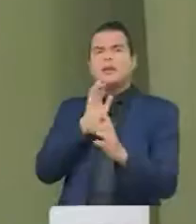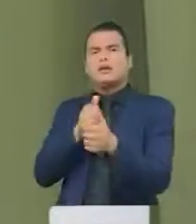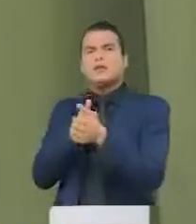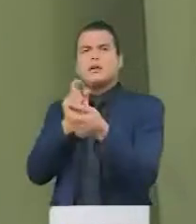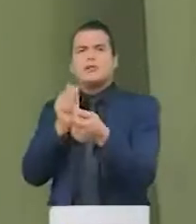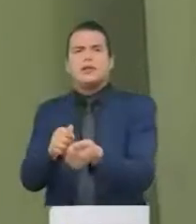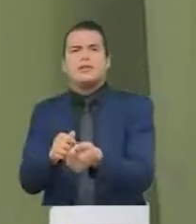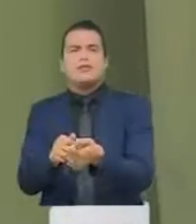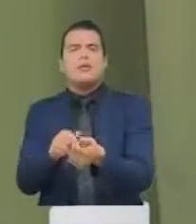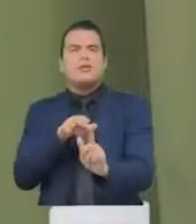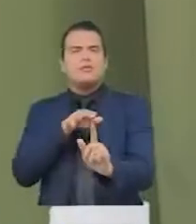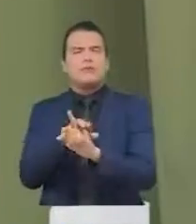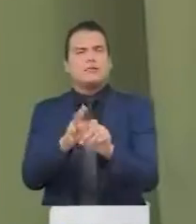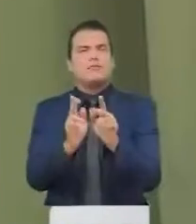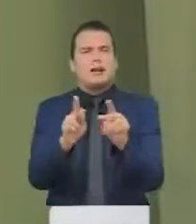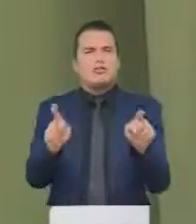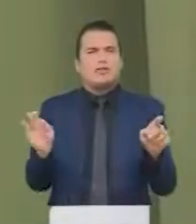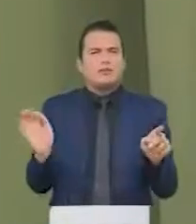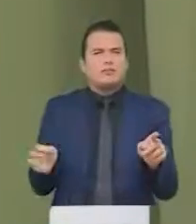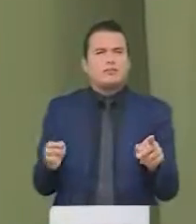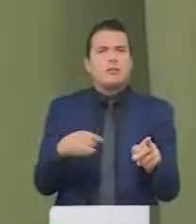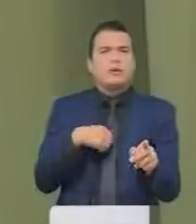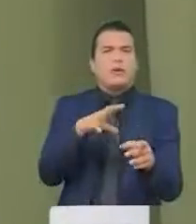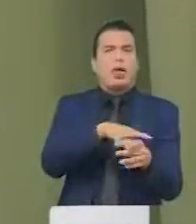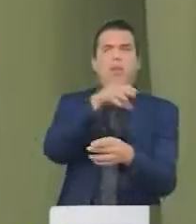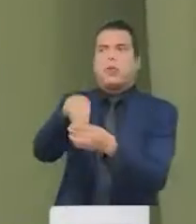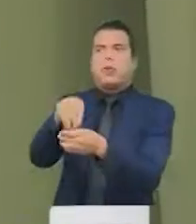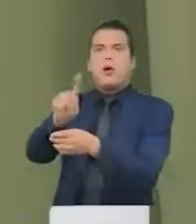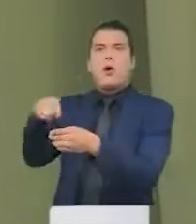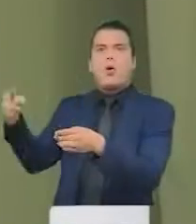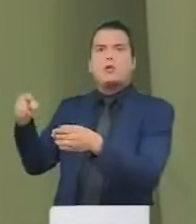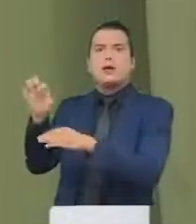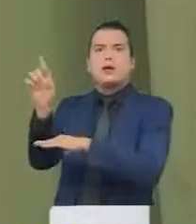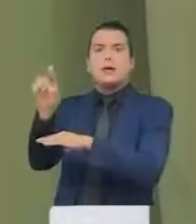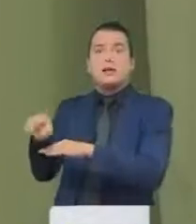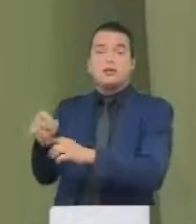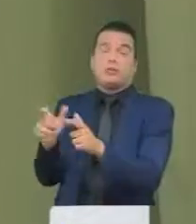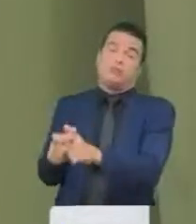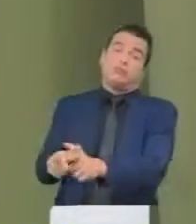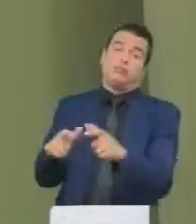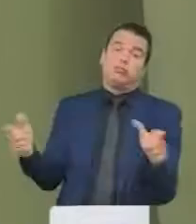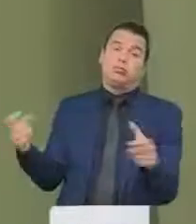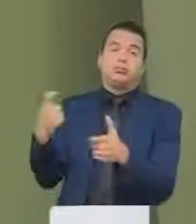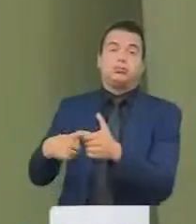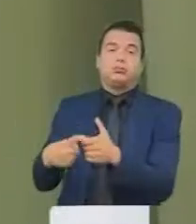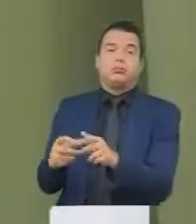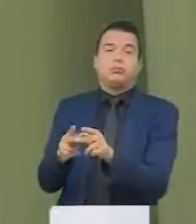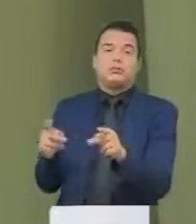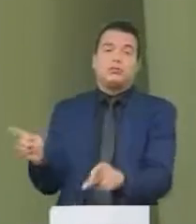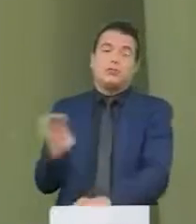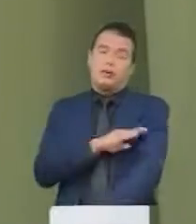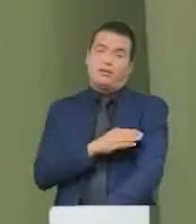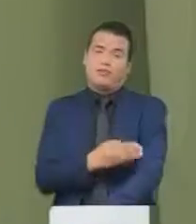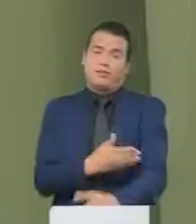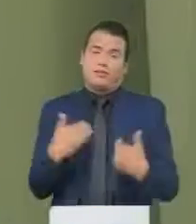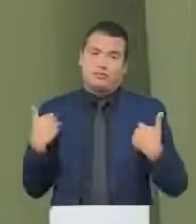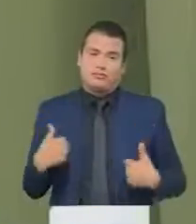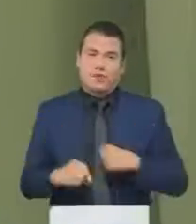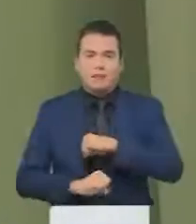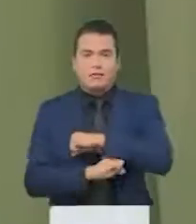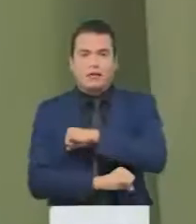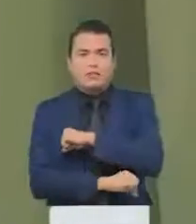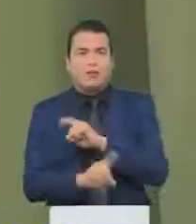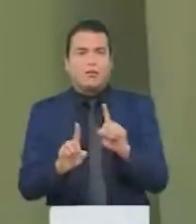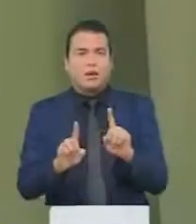mantiene las personas si los afiliados donde los envían entonces una ips que es fuerte recibe estos afiliados